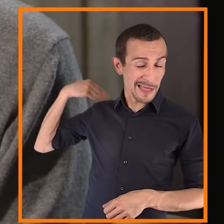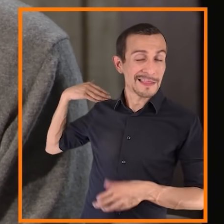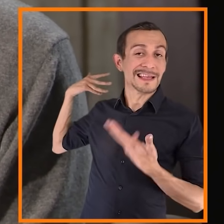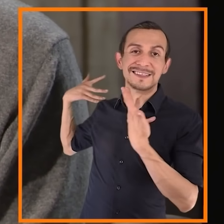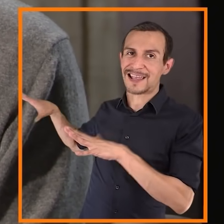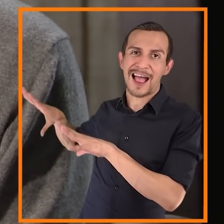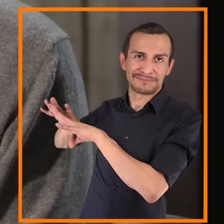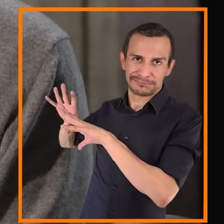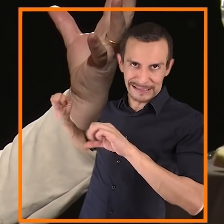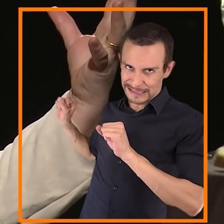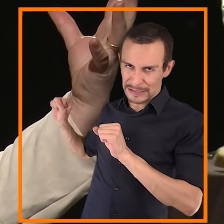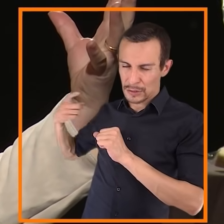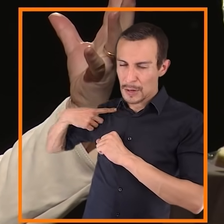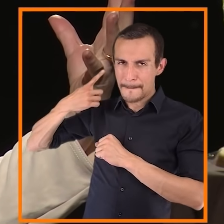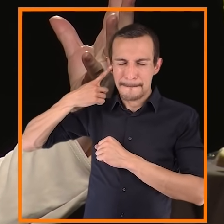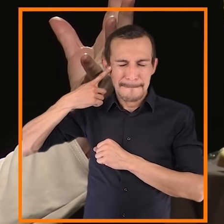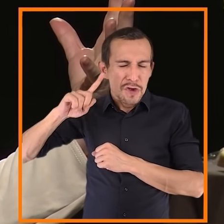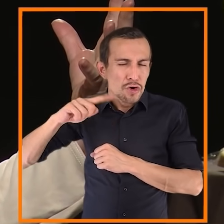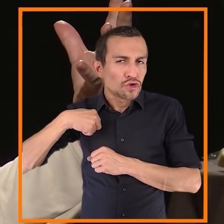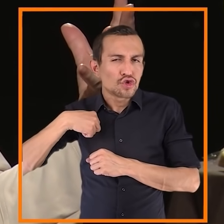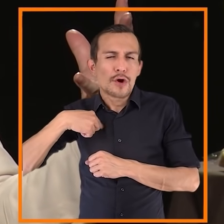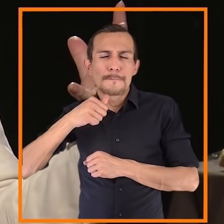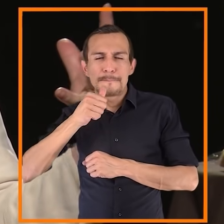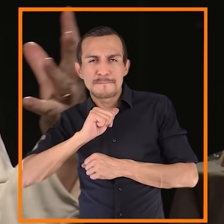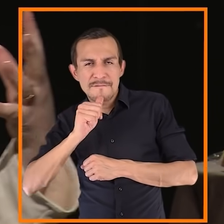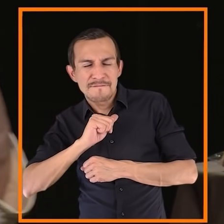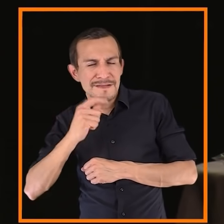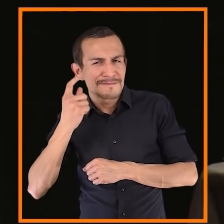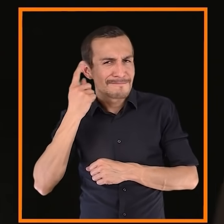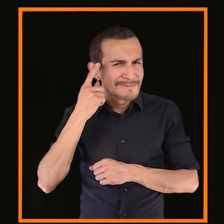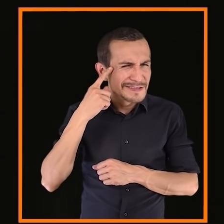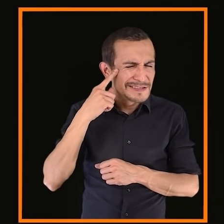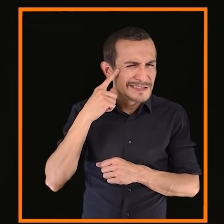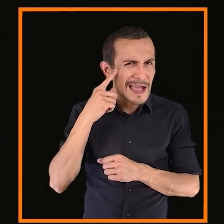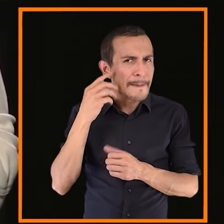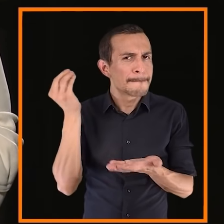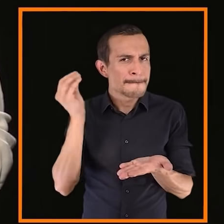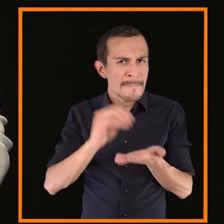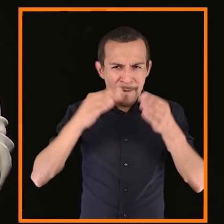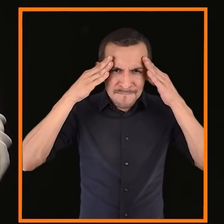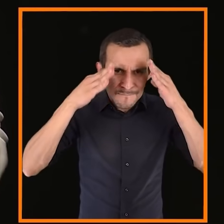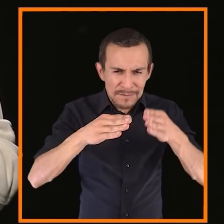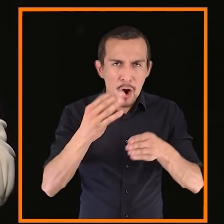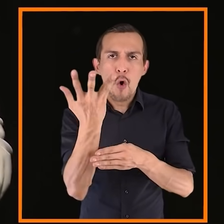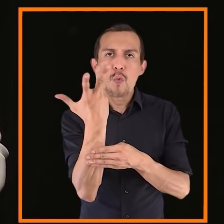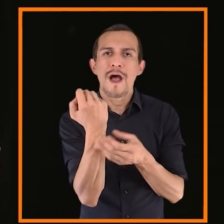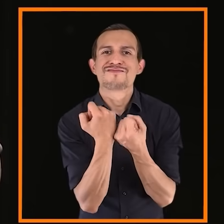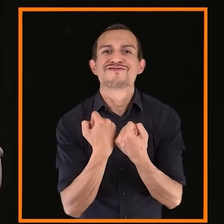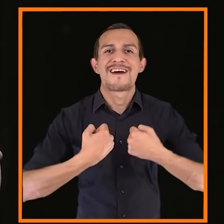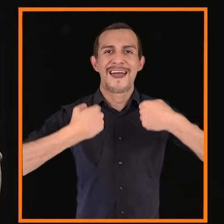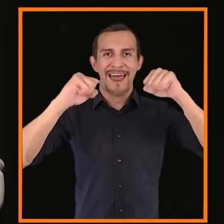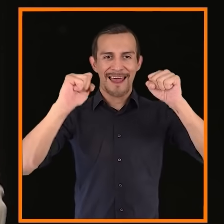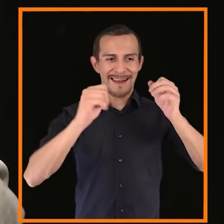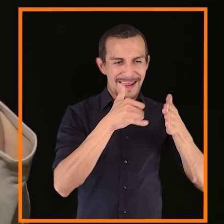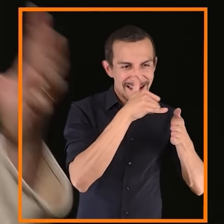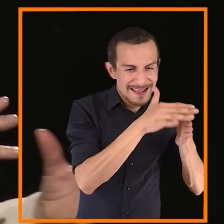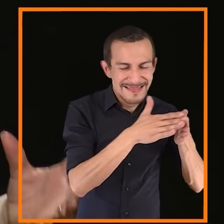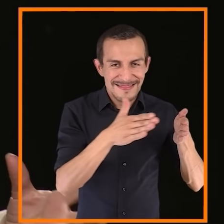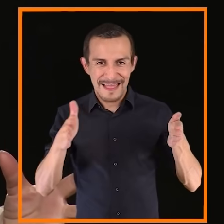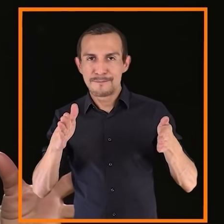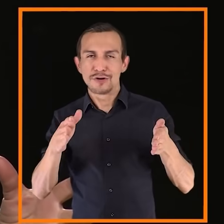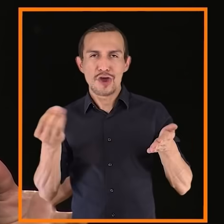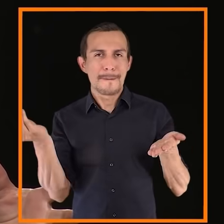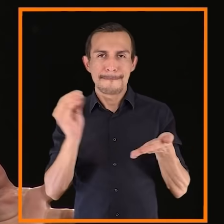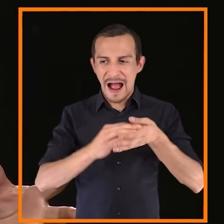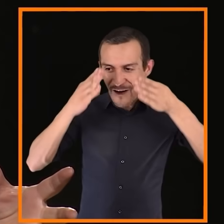pasé, ¿ya? Yo no le he dado como mucha énfasis a cuánto voy a ganar en este tiempo, sino a cuánto